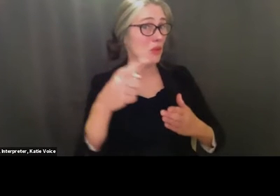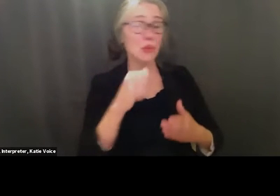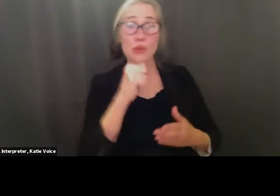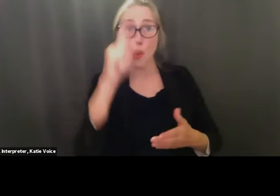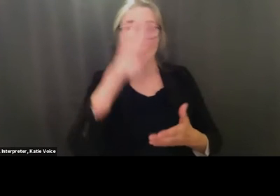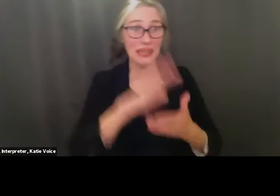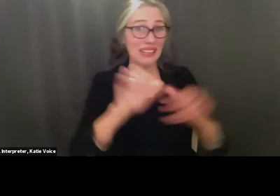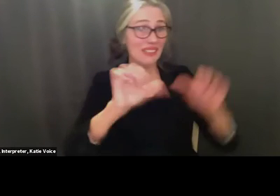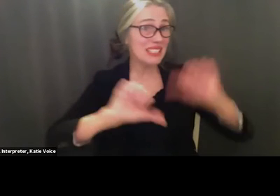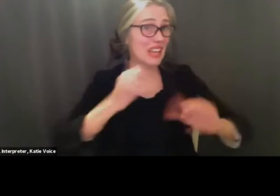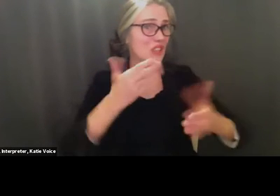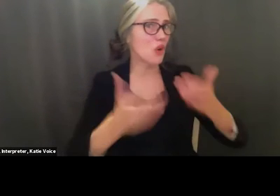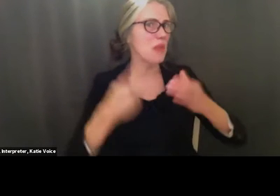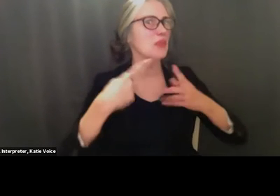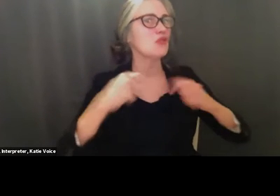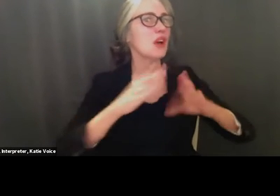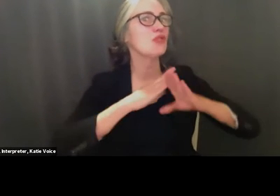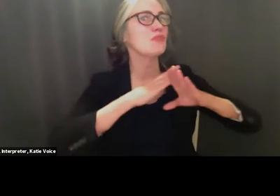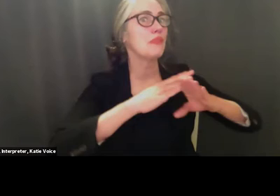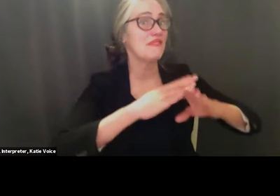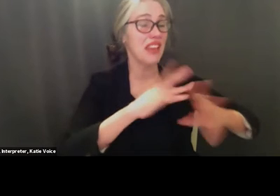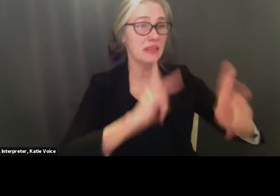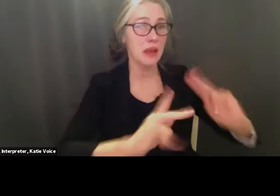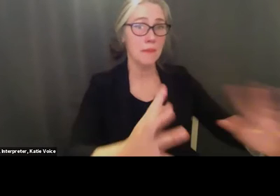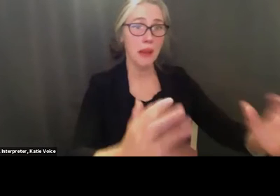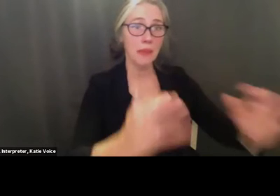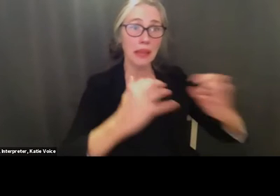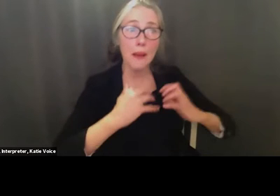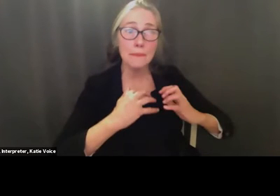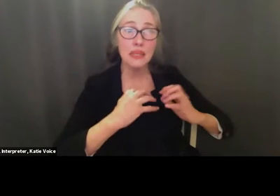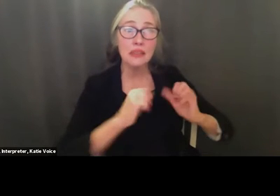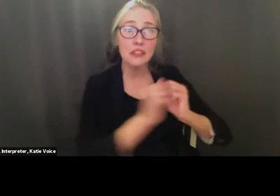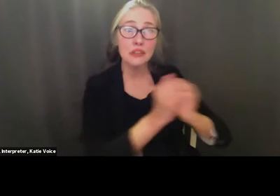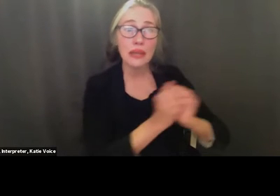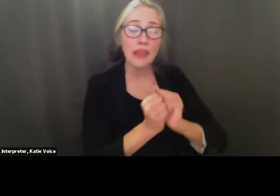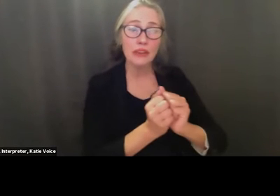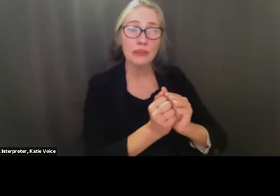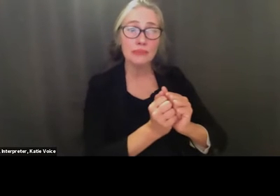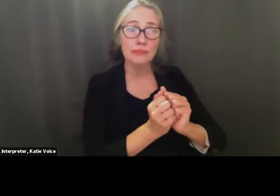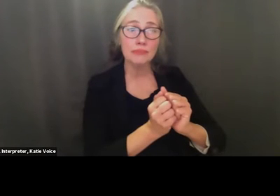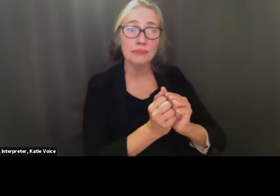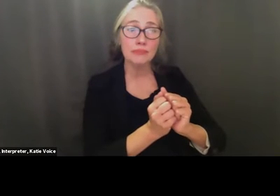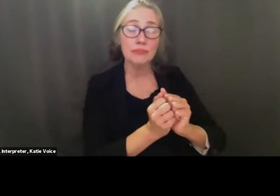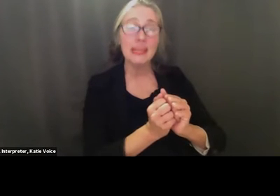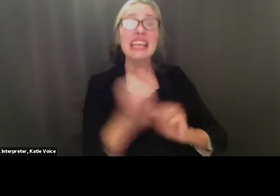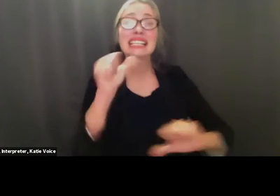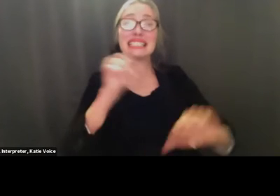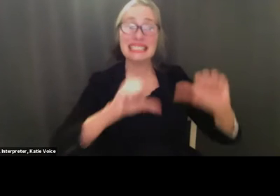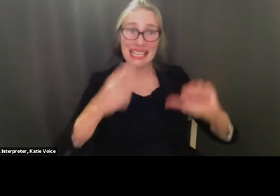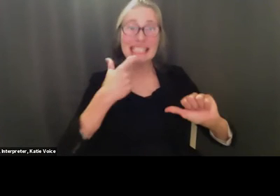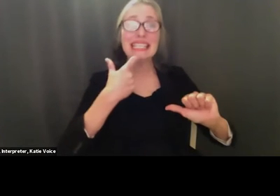creen en la ciencia. La ciencia dice que podemos estar juntos.